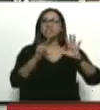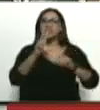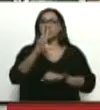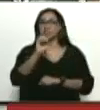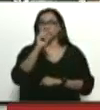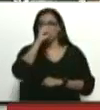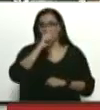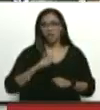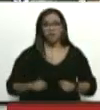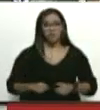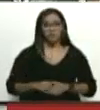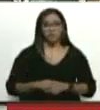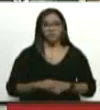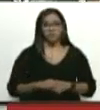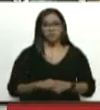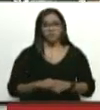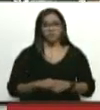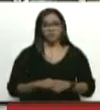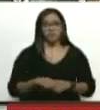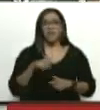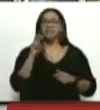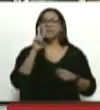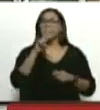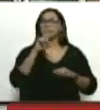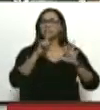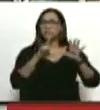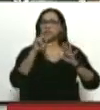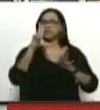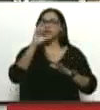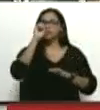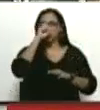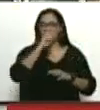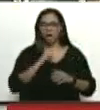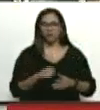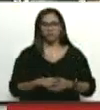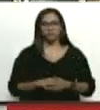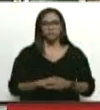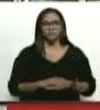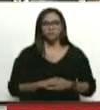años. Entre 27 y 30 años